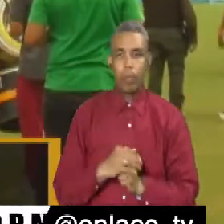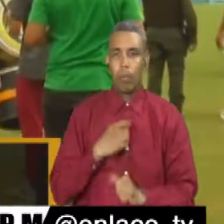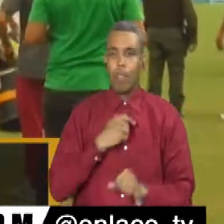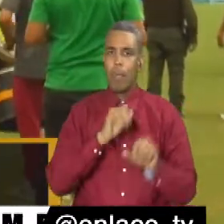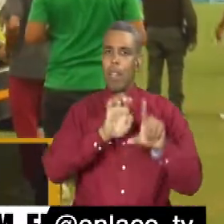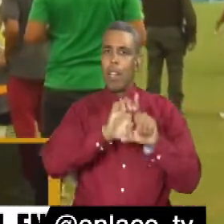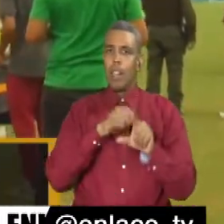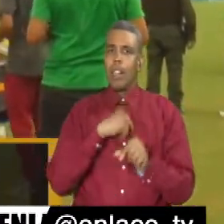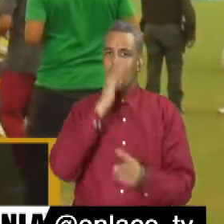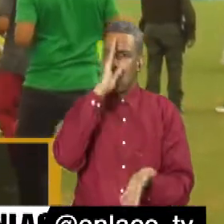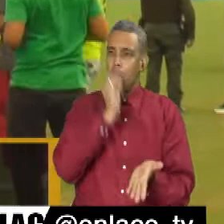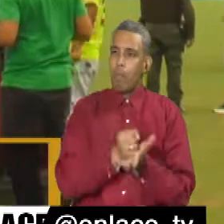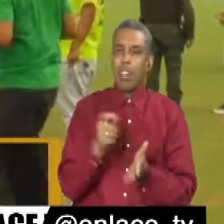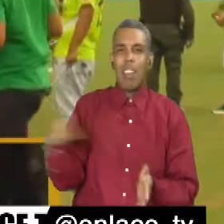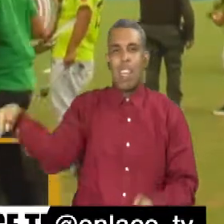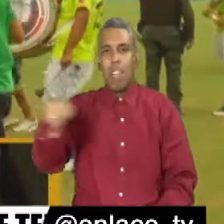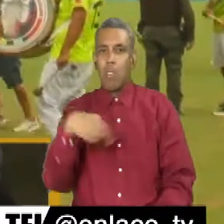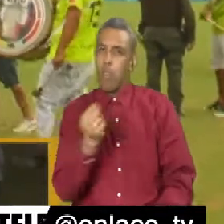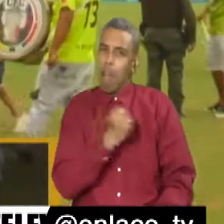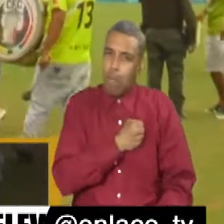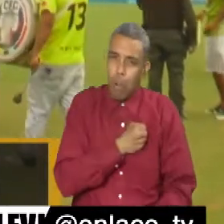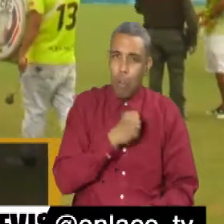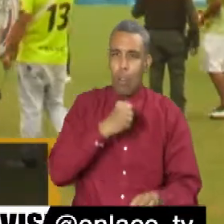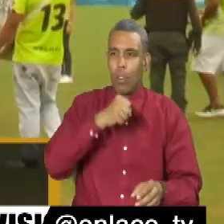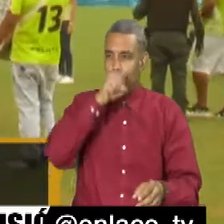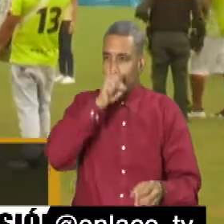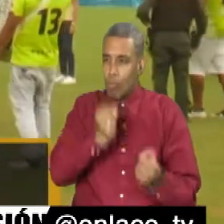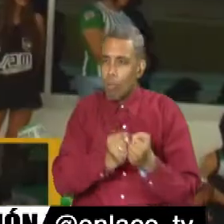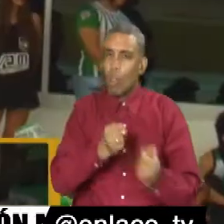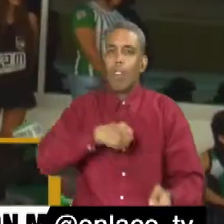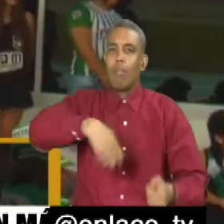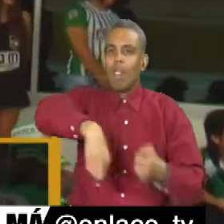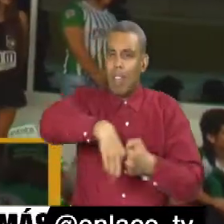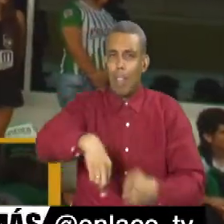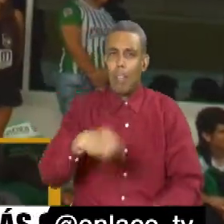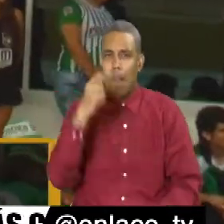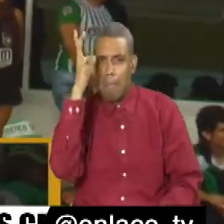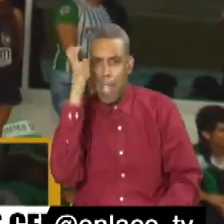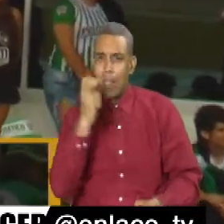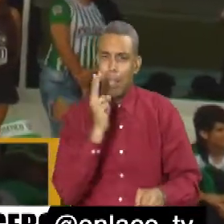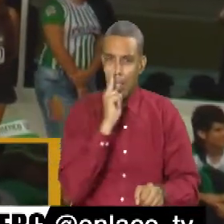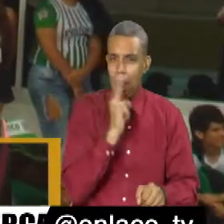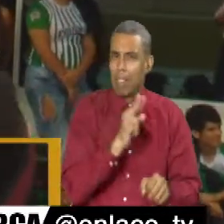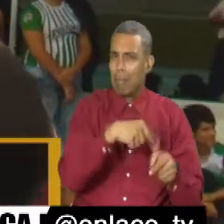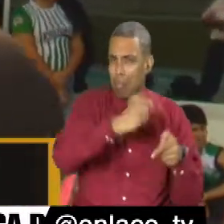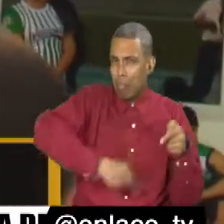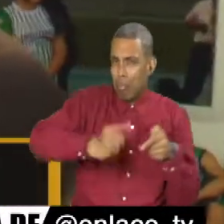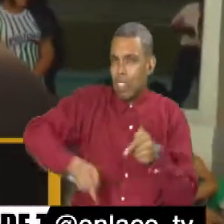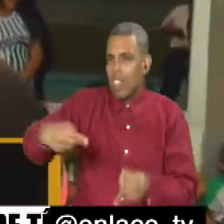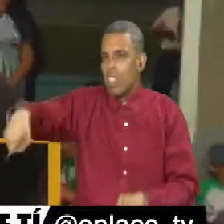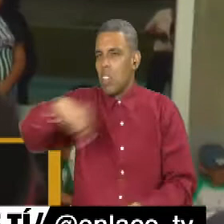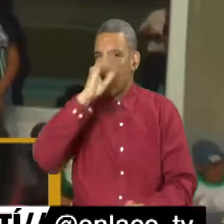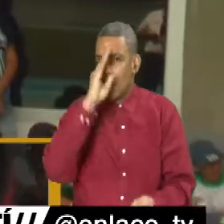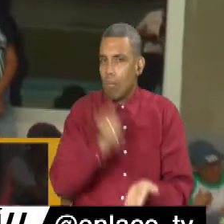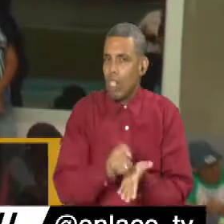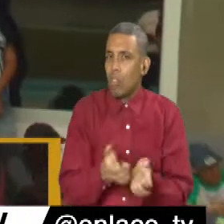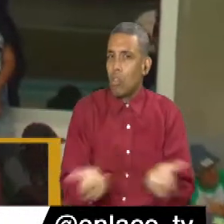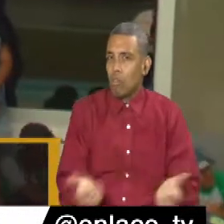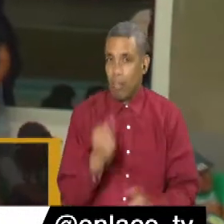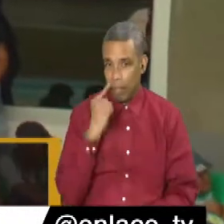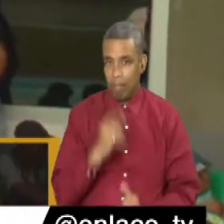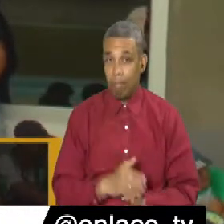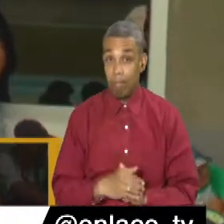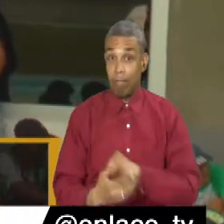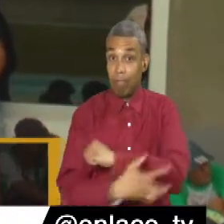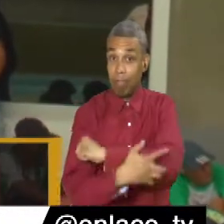su opinión de lo que recibieron hoy aquí en el Estadio Daniel Villa Zapata. Es una actividad que se programó con el profe Juliao, pues usted sabe que es una